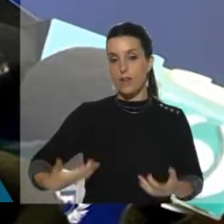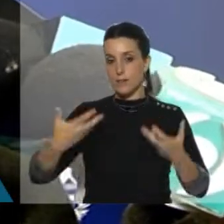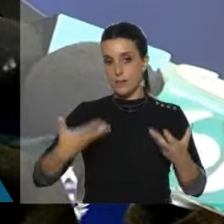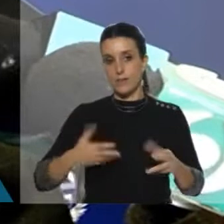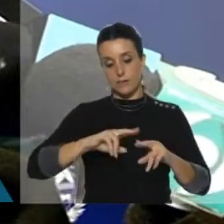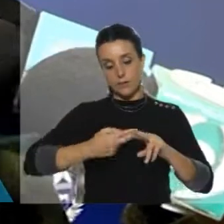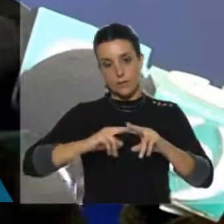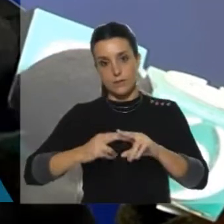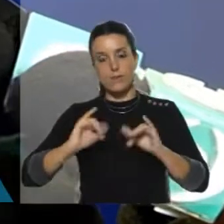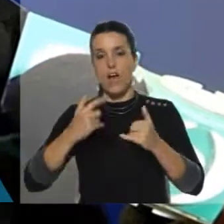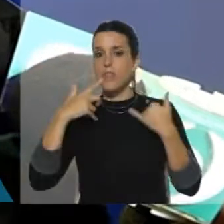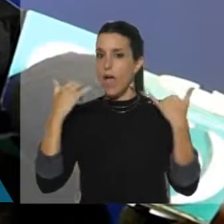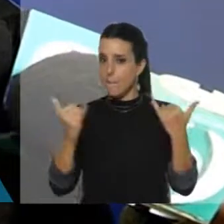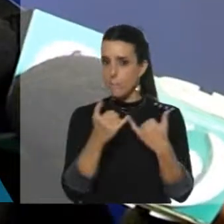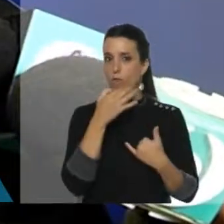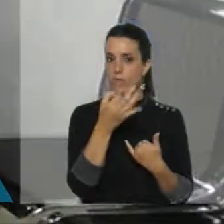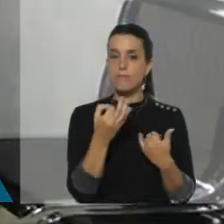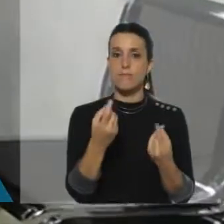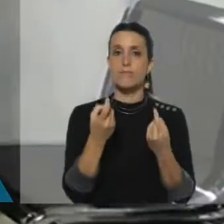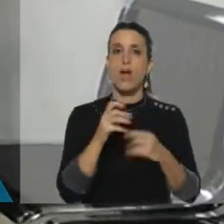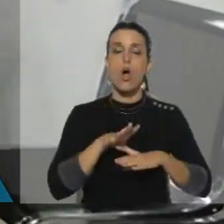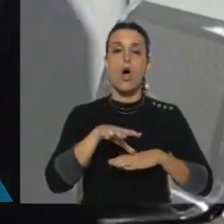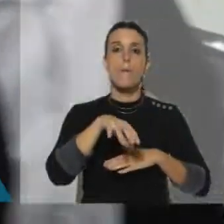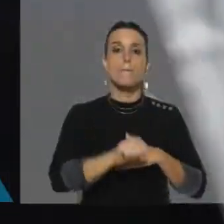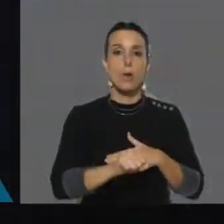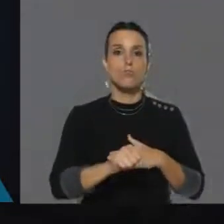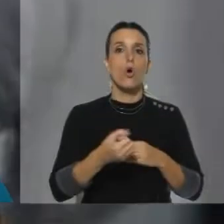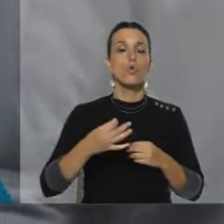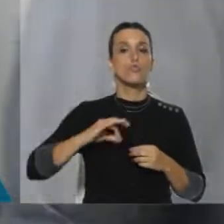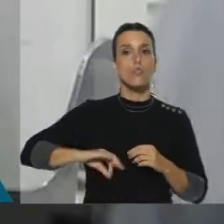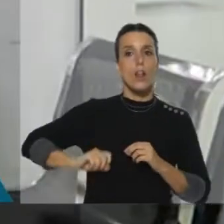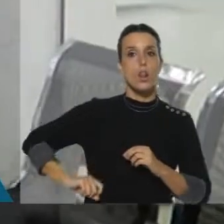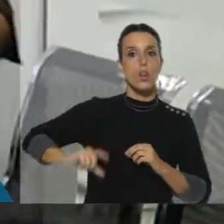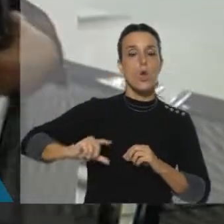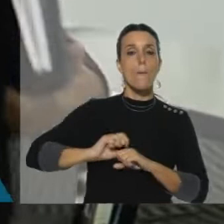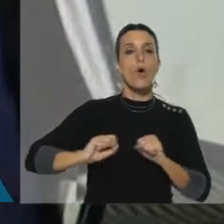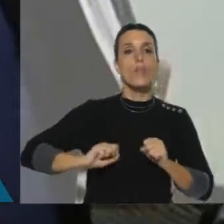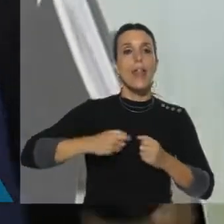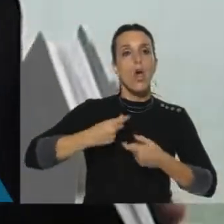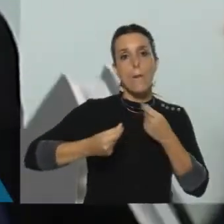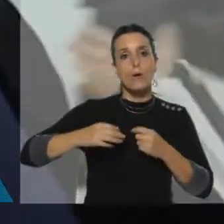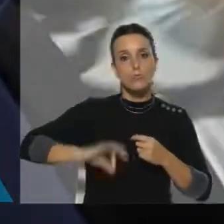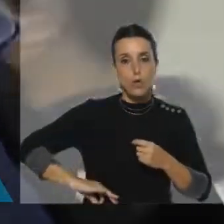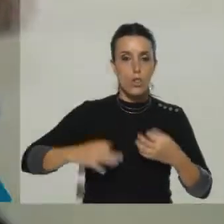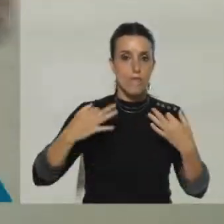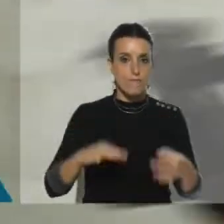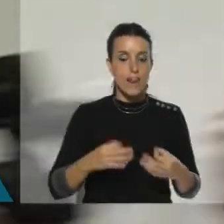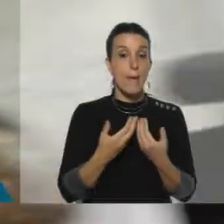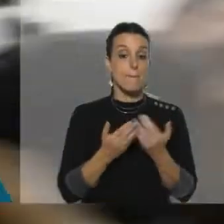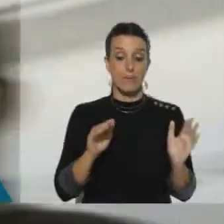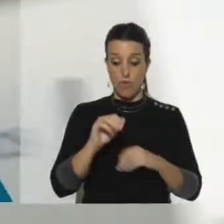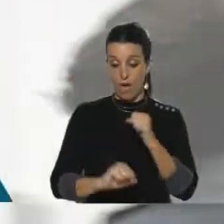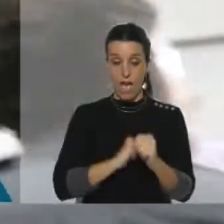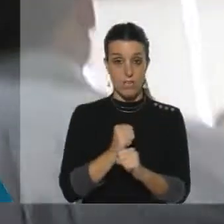desde hace mucho tiempo que es el compromiso con la recuperación del poder adquisitivo del salario que comenzó este año